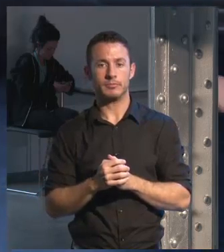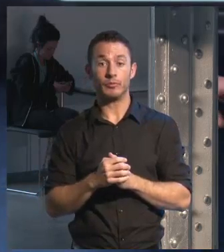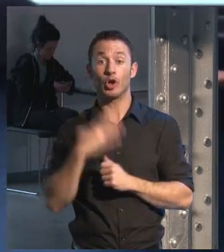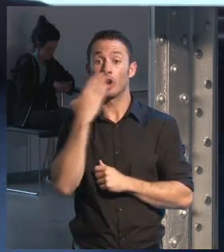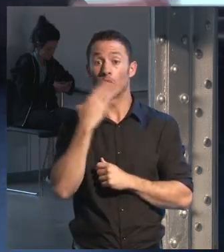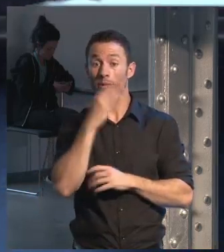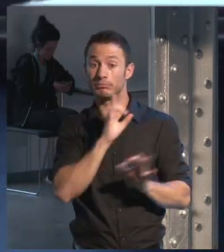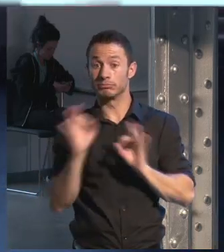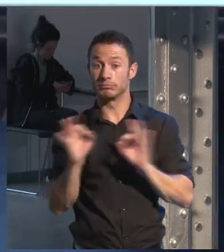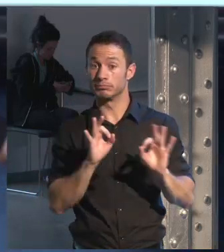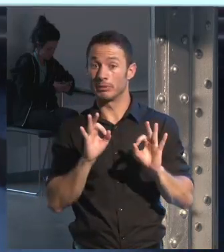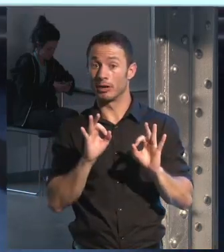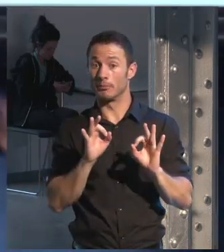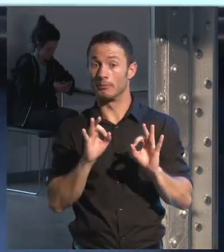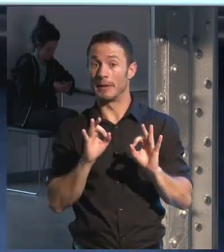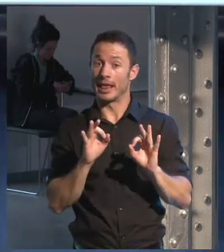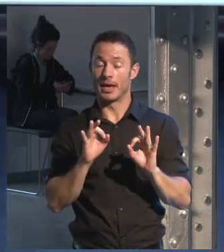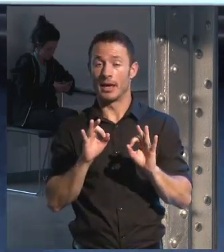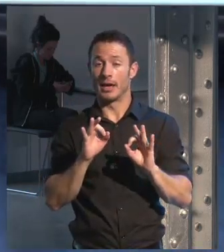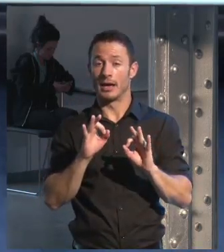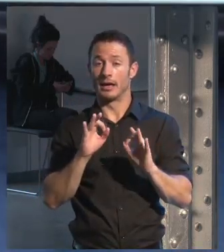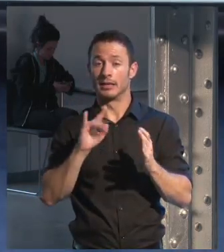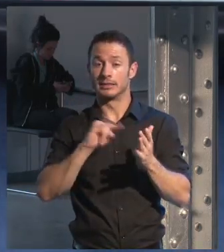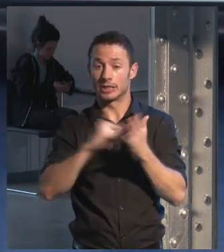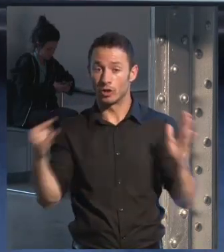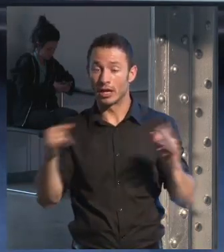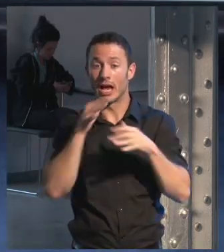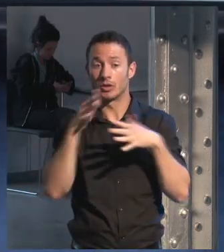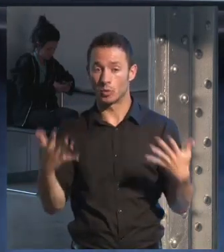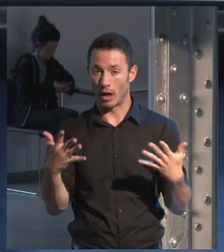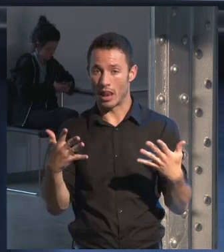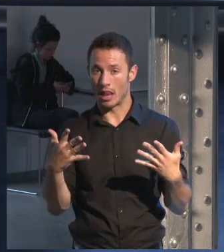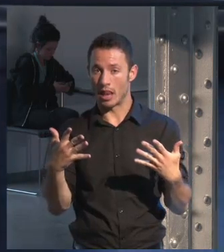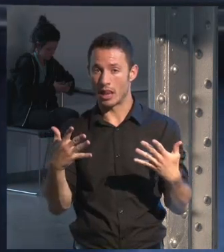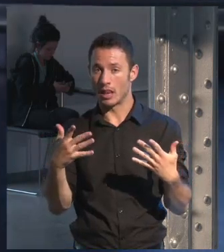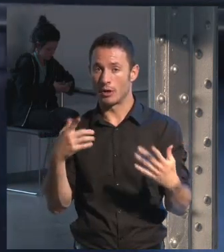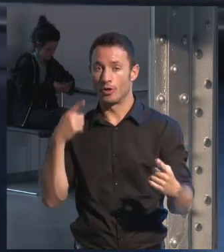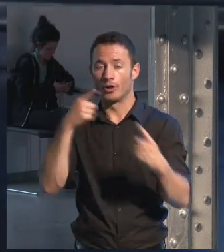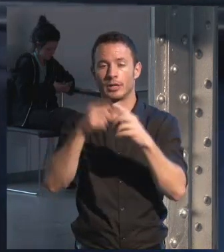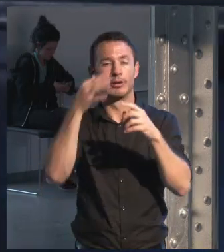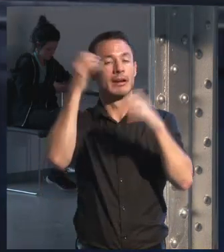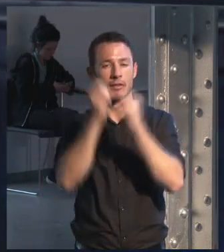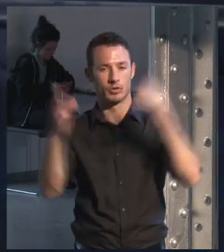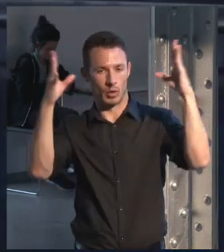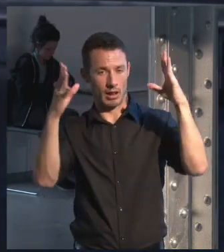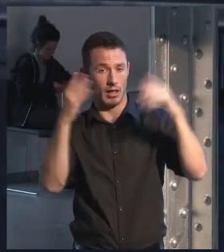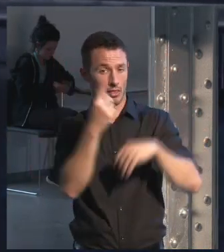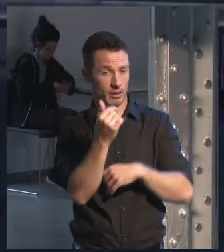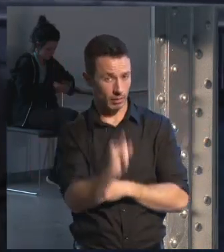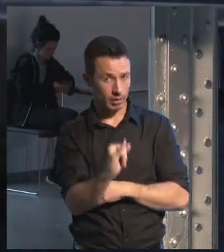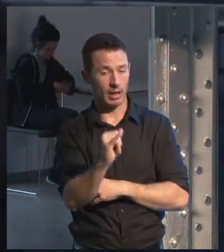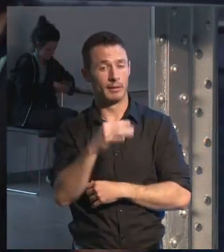preparados para tener las tecnologías que hoy se precisan para hacer esto ¿Están preparados? ¿Existe el dinero? ¿Existen